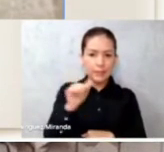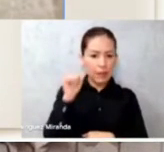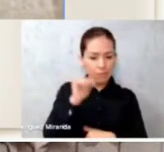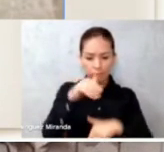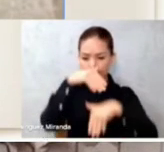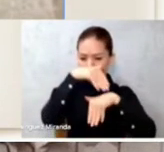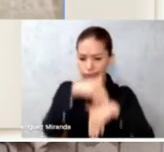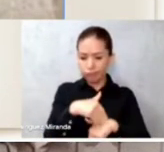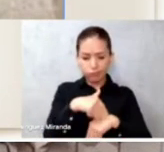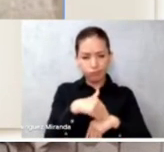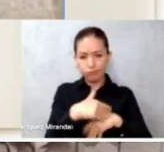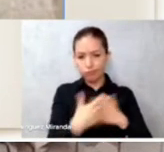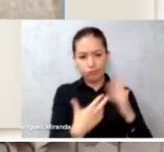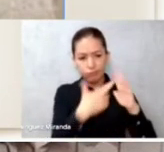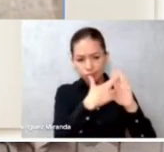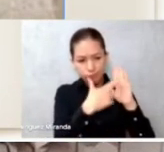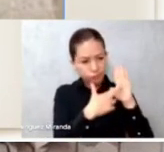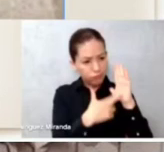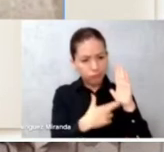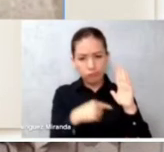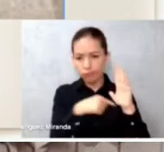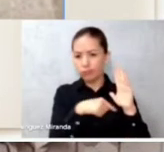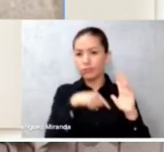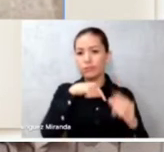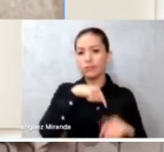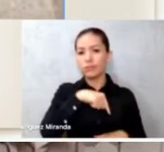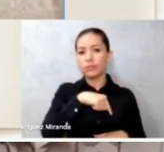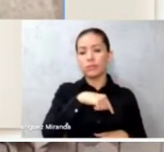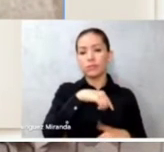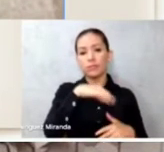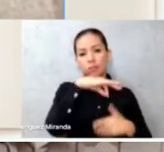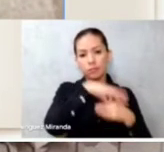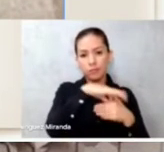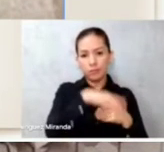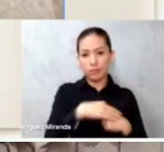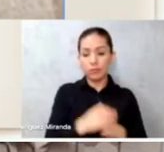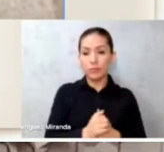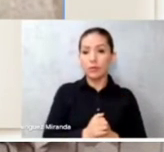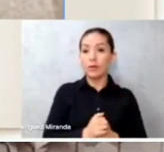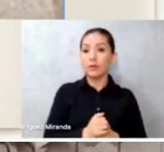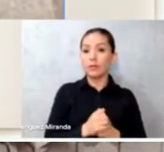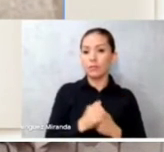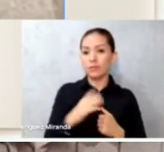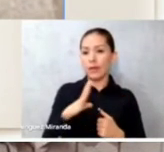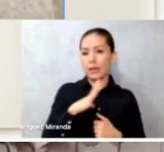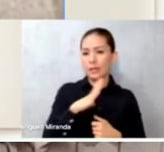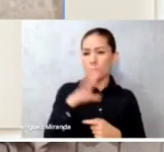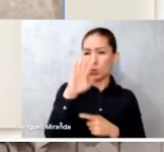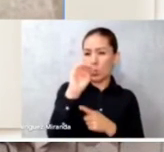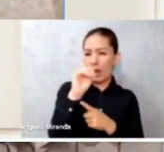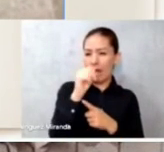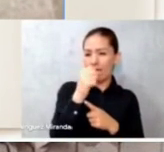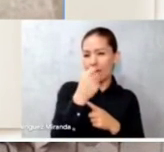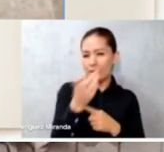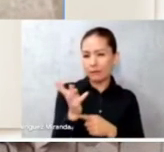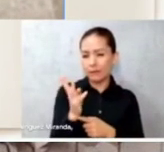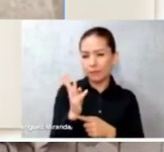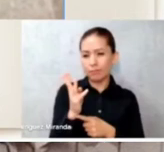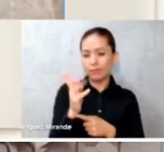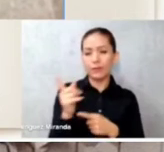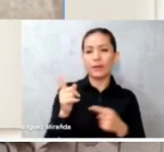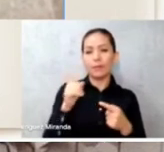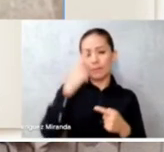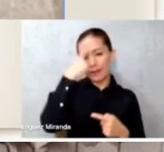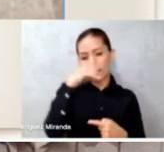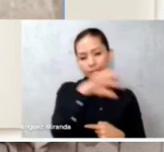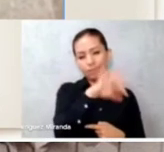de la materia electoral. Las diversas impugnaciones, que en total fueron 9 con motivo de la elección a gobernador en el estado